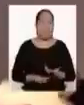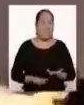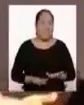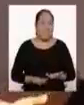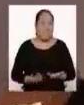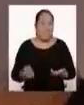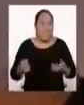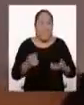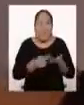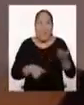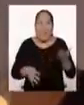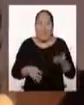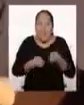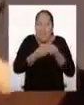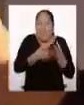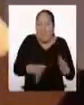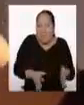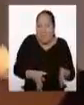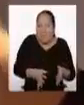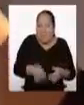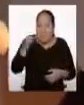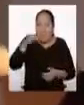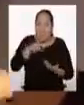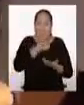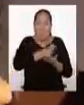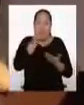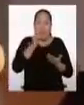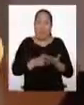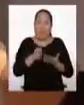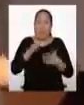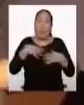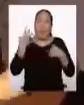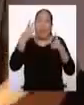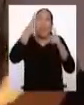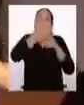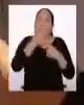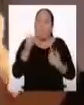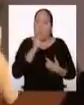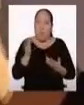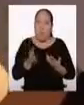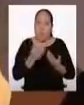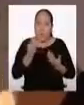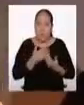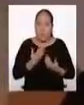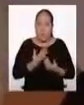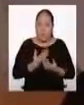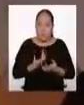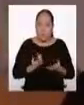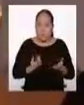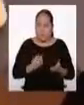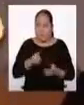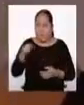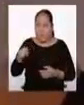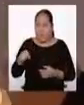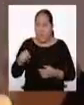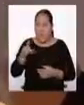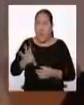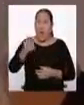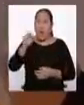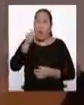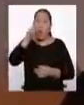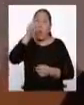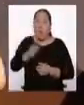O sea, ¿qué puedo perder? Entonces, elaboré el proyecto y lo mandé. Lo mandé con